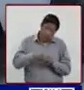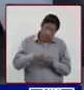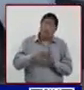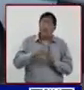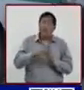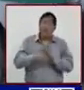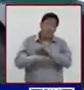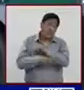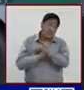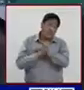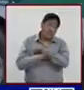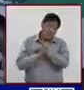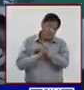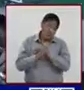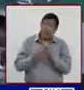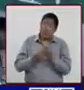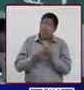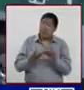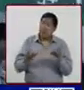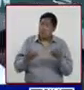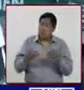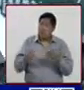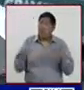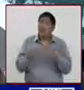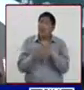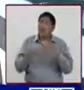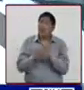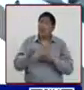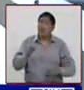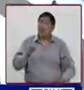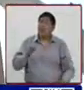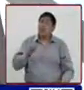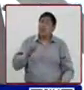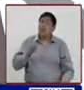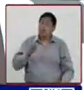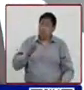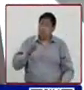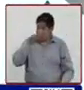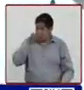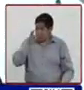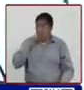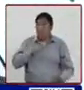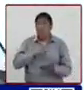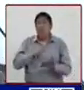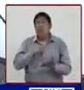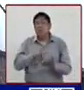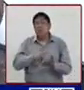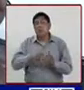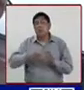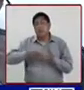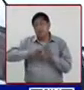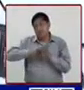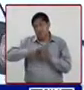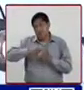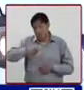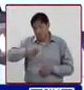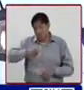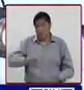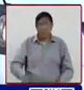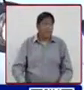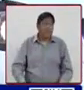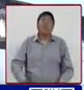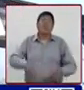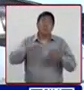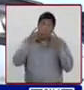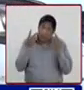luego de robar varias pertenencias en la avenida Manco Cápac, muy cerca a la Plaza Egin. Las investigaciones continúan para